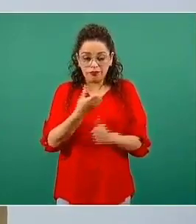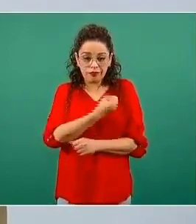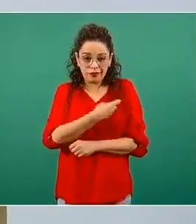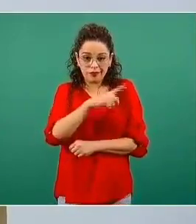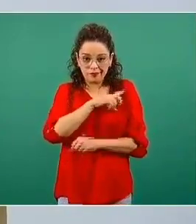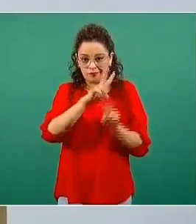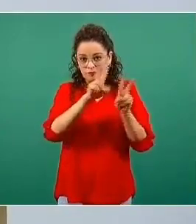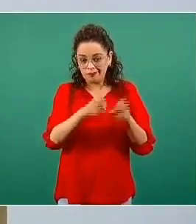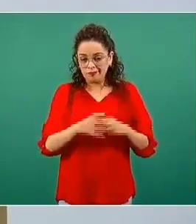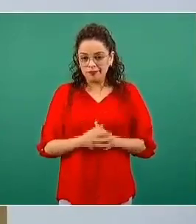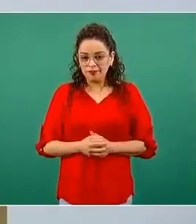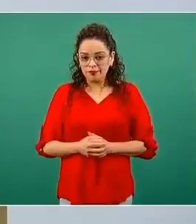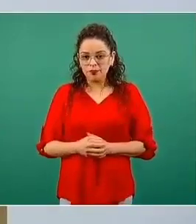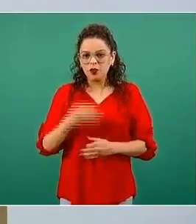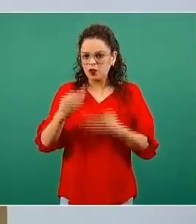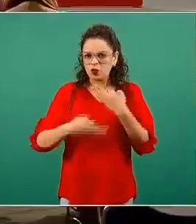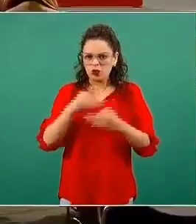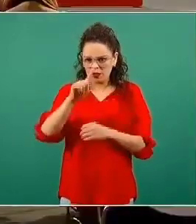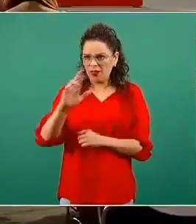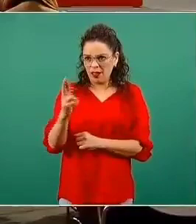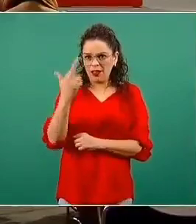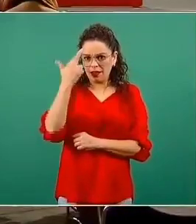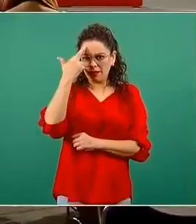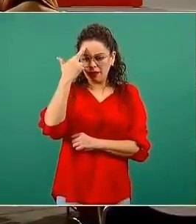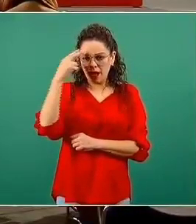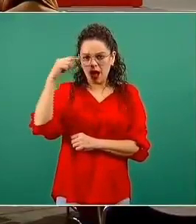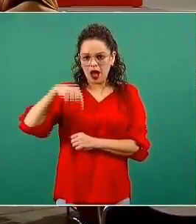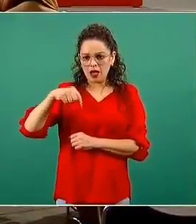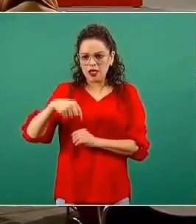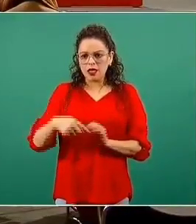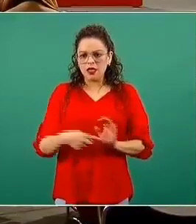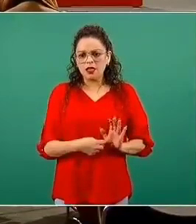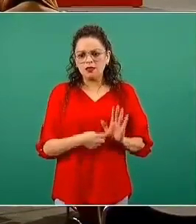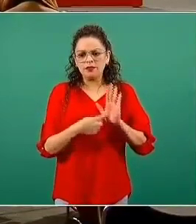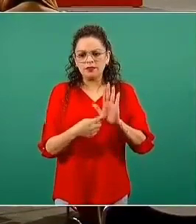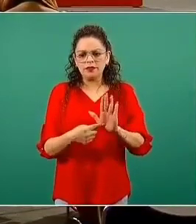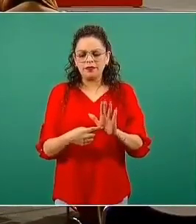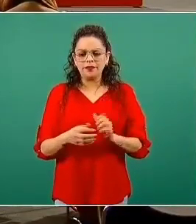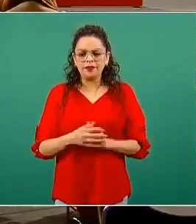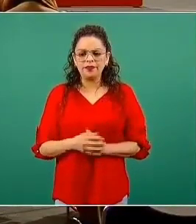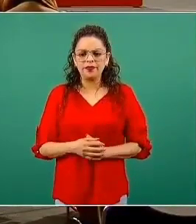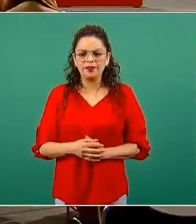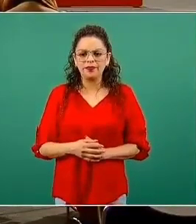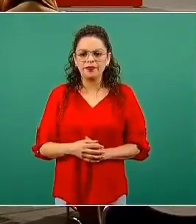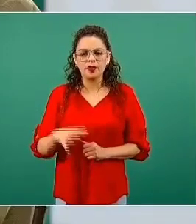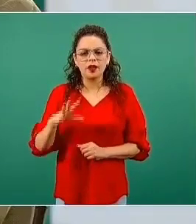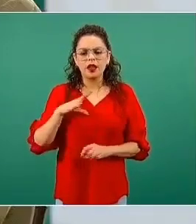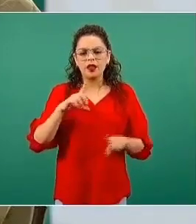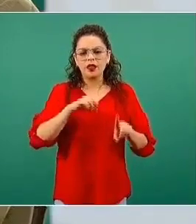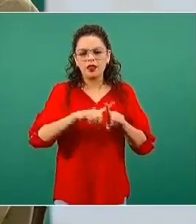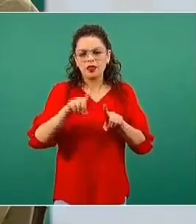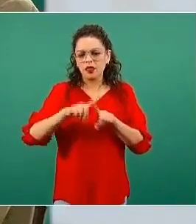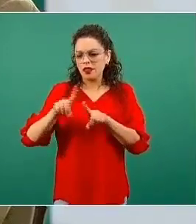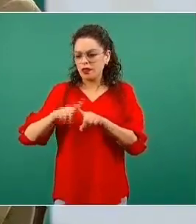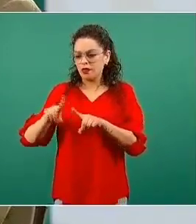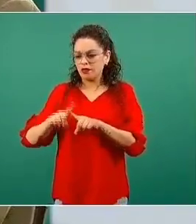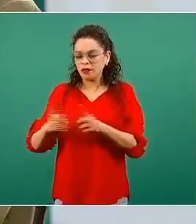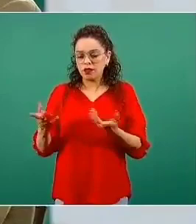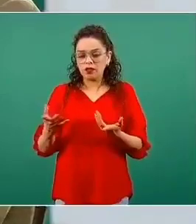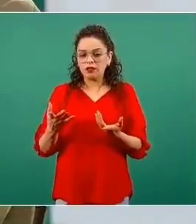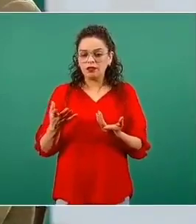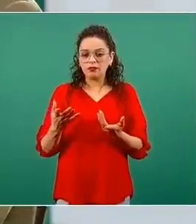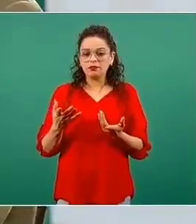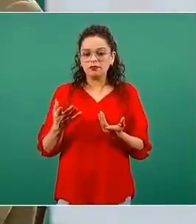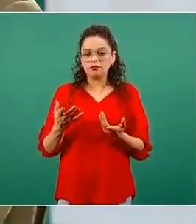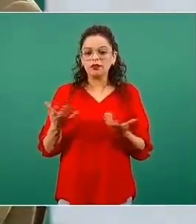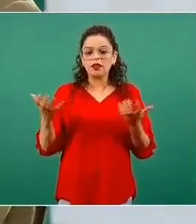Y lo recordarán todas y todos, lo presentamos acá. Y hemos tenido múltiples interacciones con cada una de las entidades, se